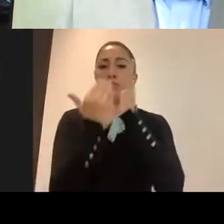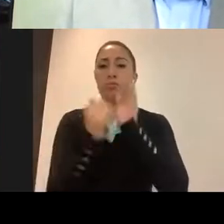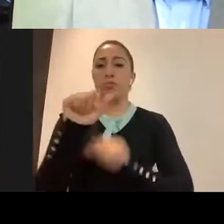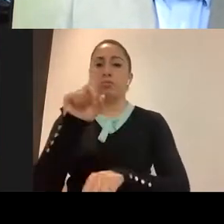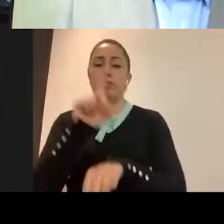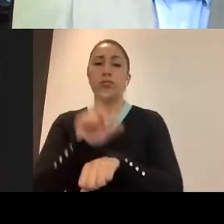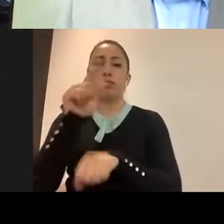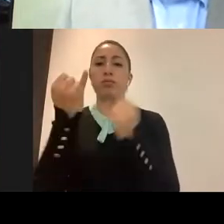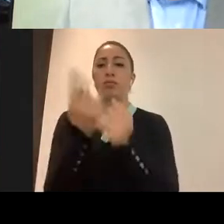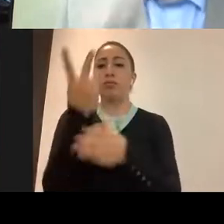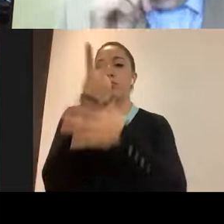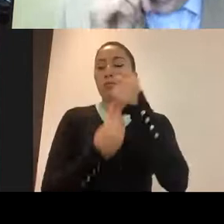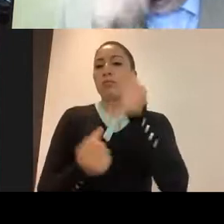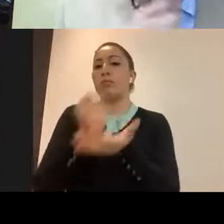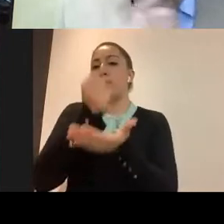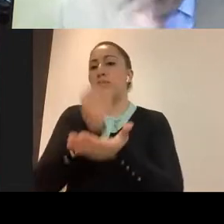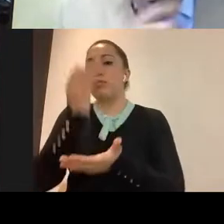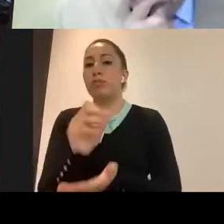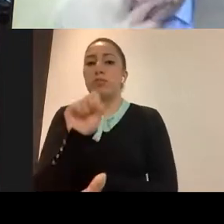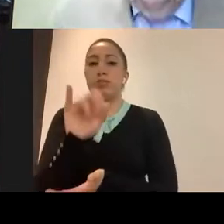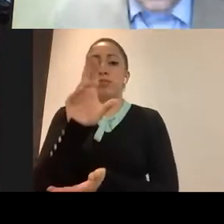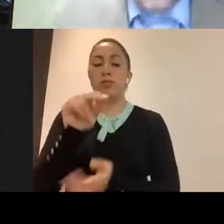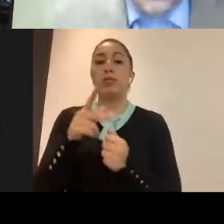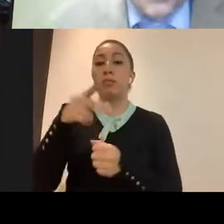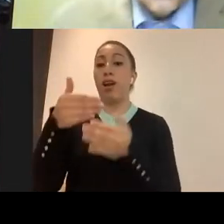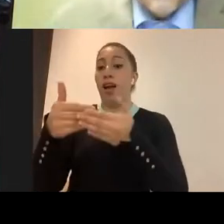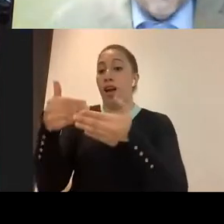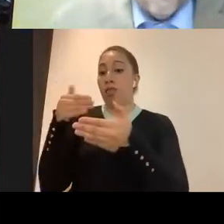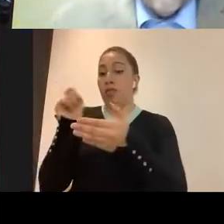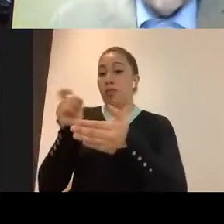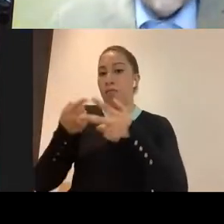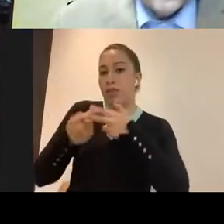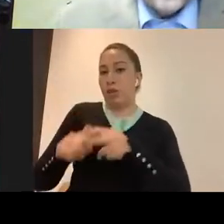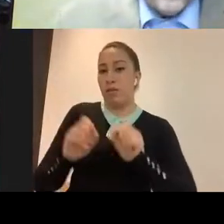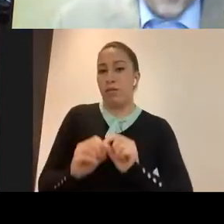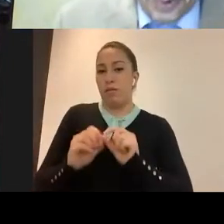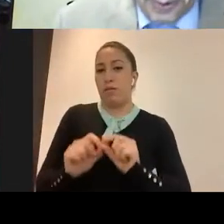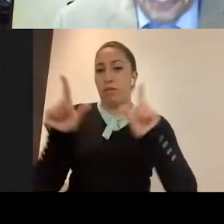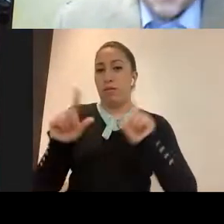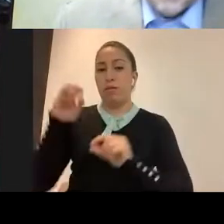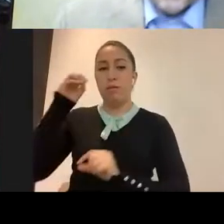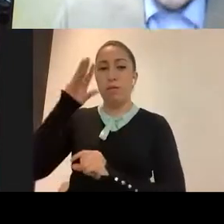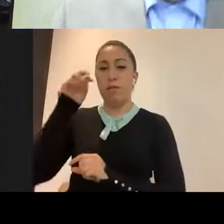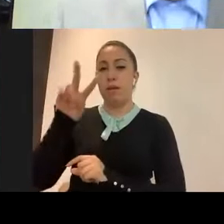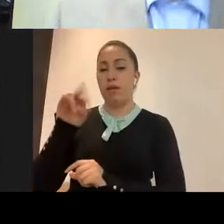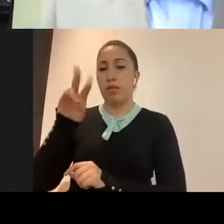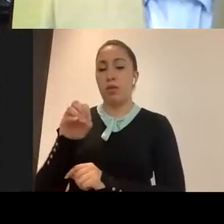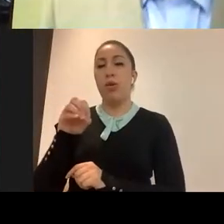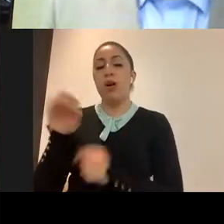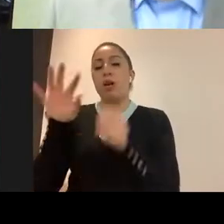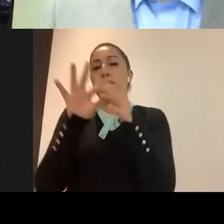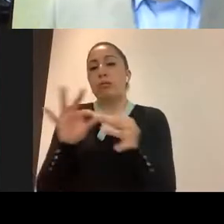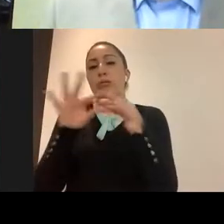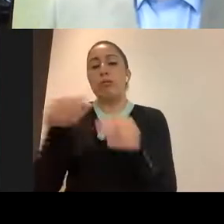No omito mencionar que previo a esta conexión mencionábamos el tema de precisar